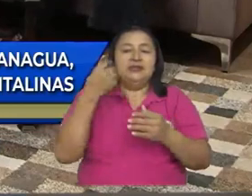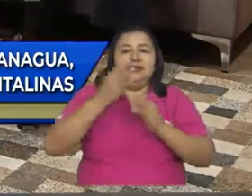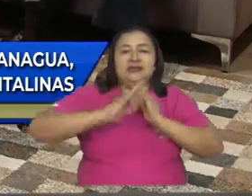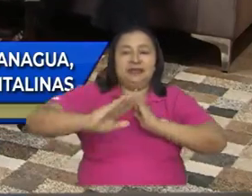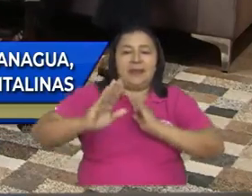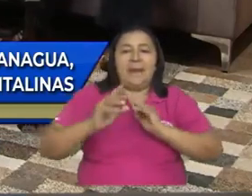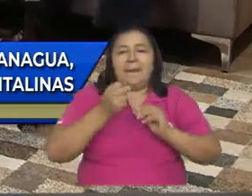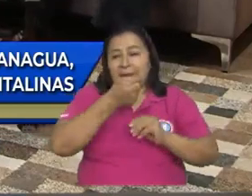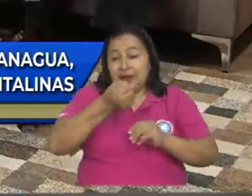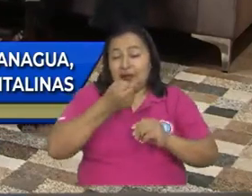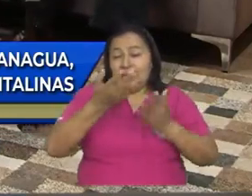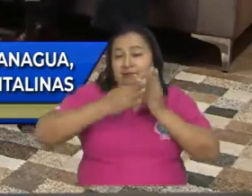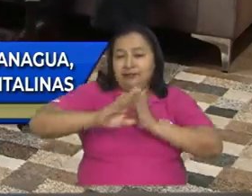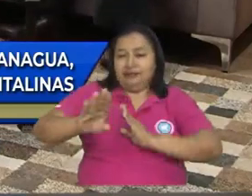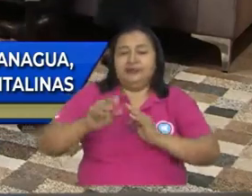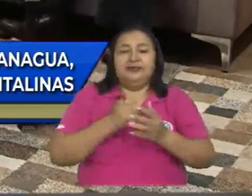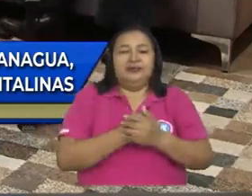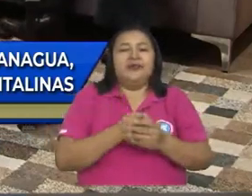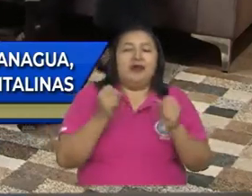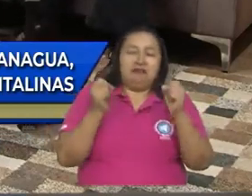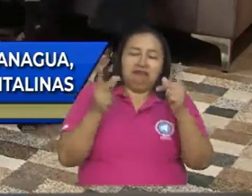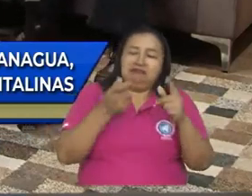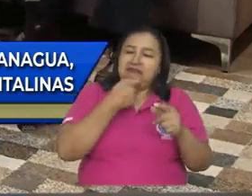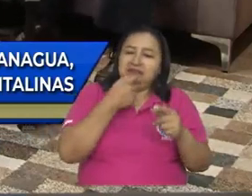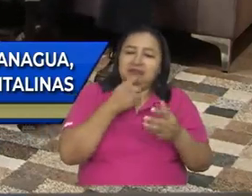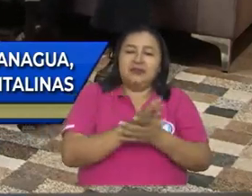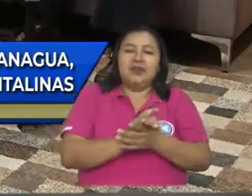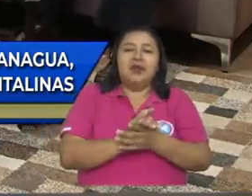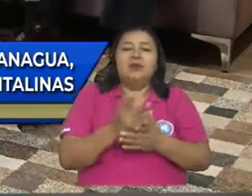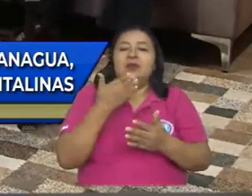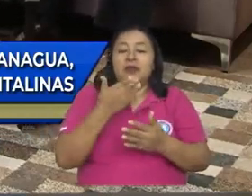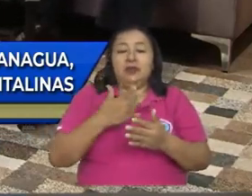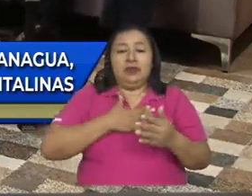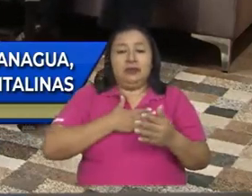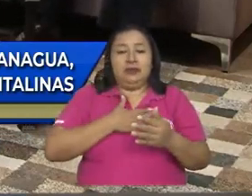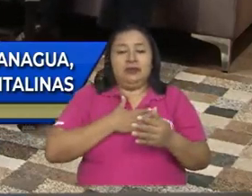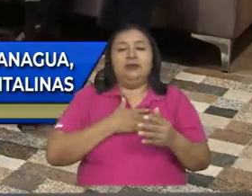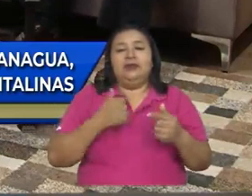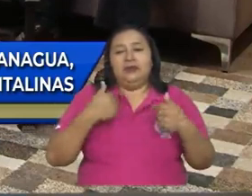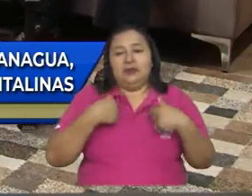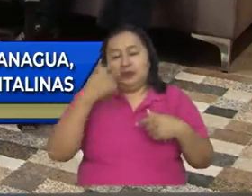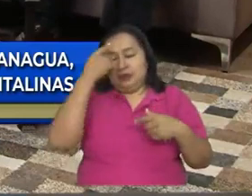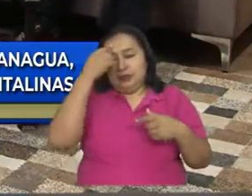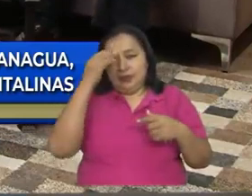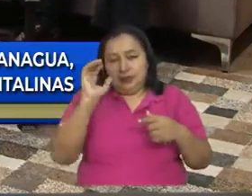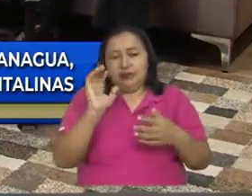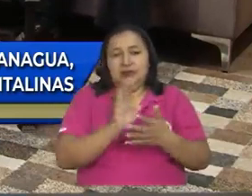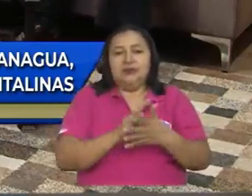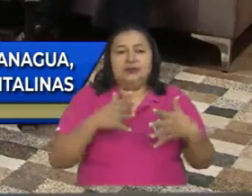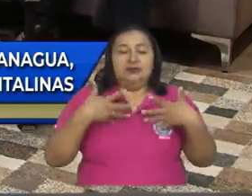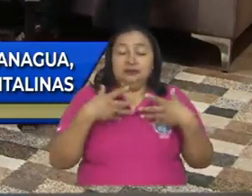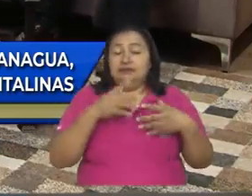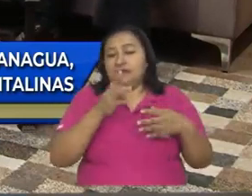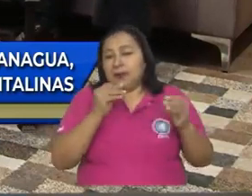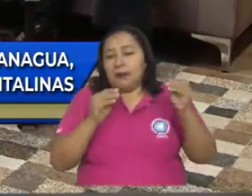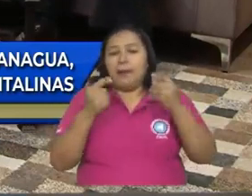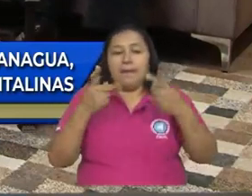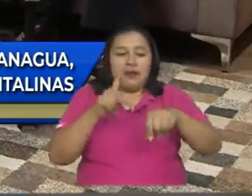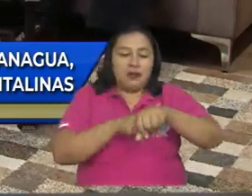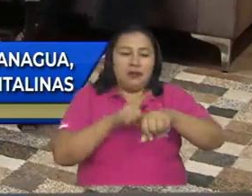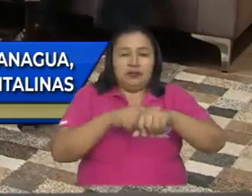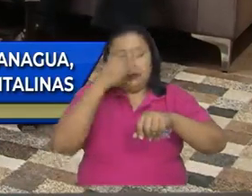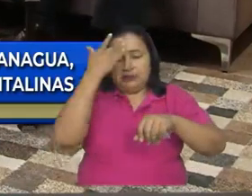periodista. Ok. Bueno, de mi parte, y yo creo que, bueno, muy amena la conversación, pero el tiempo